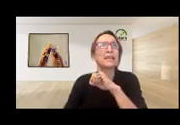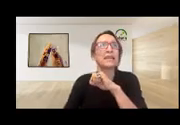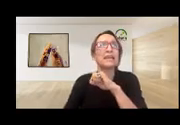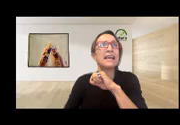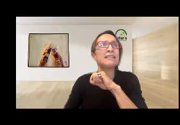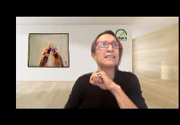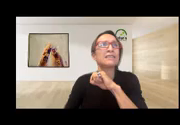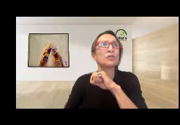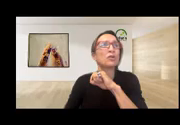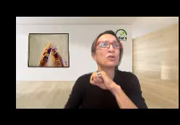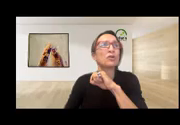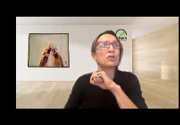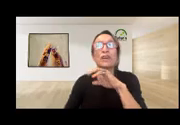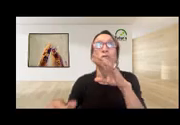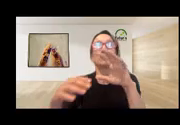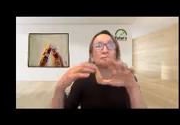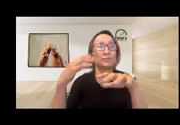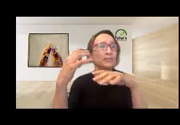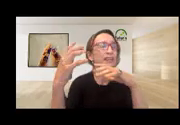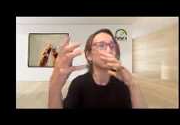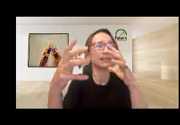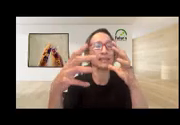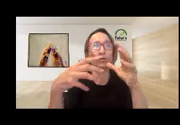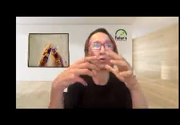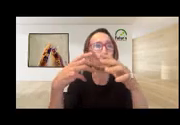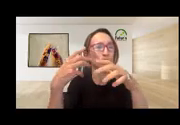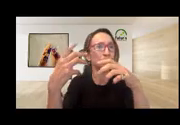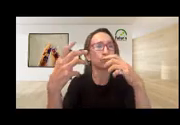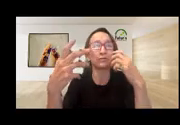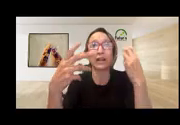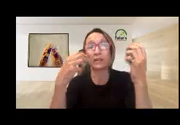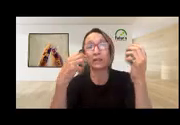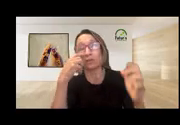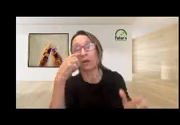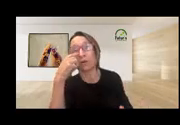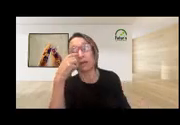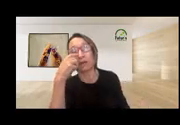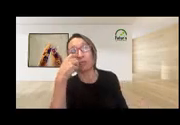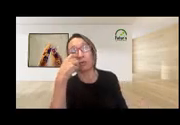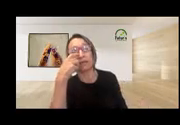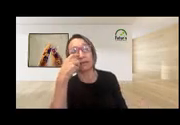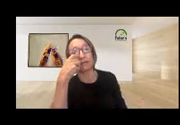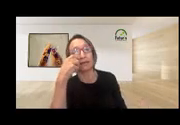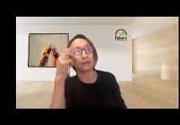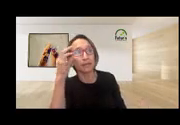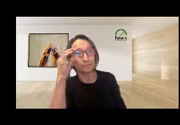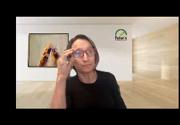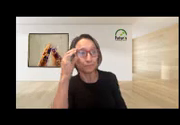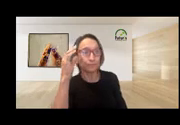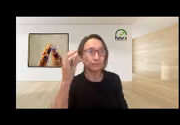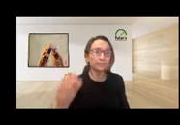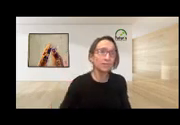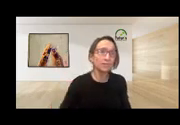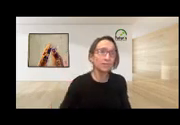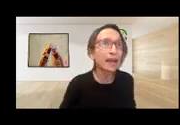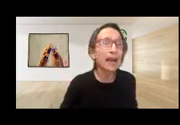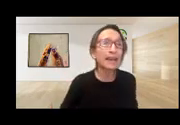arqueólogos y entre todos fueron haciendo cosas, realmente un trabajo en equipo muy